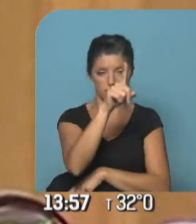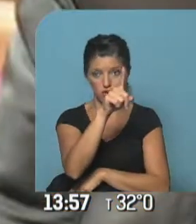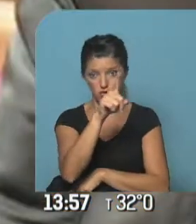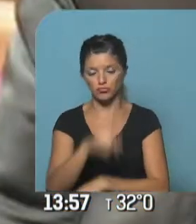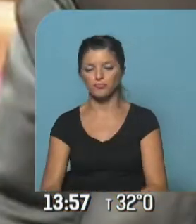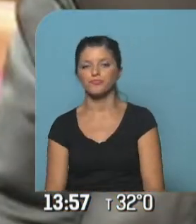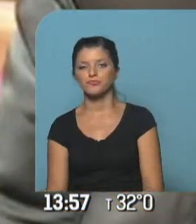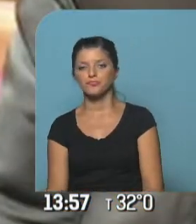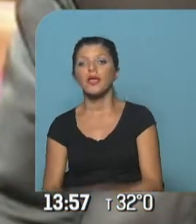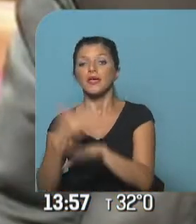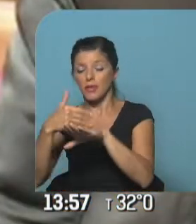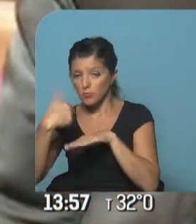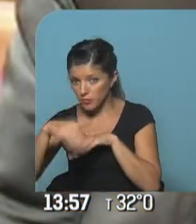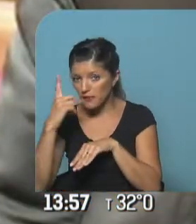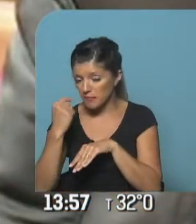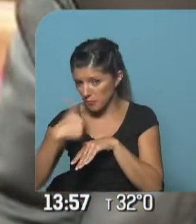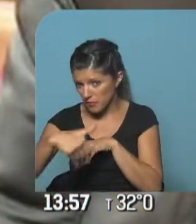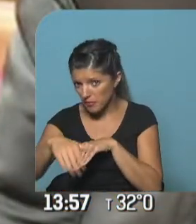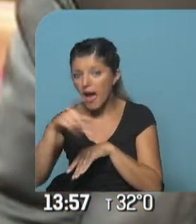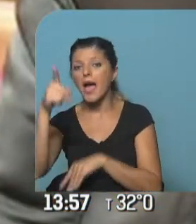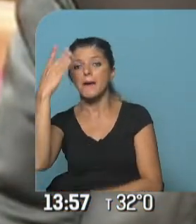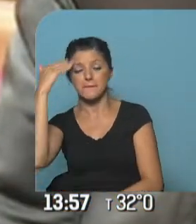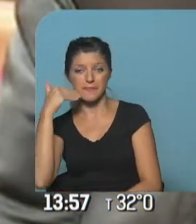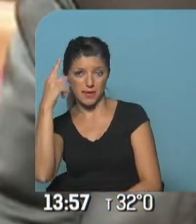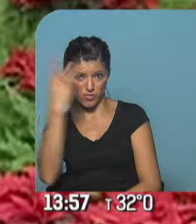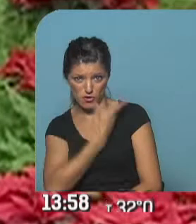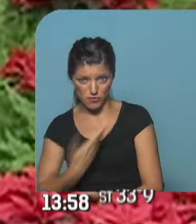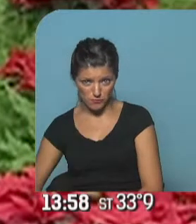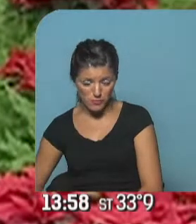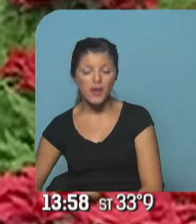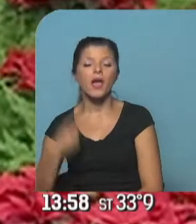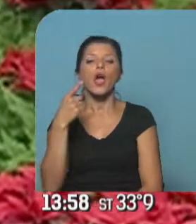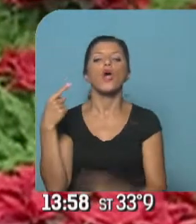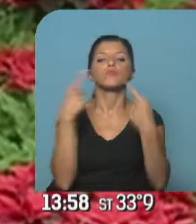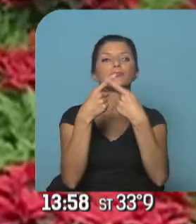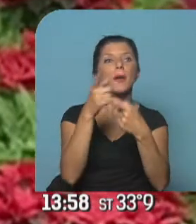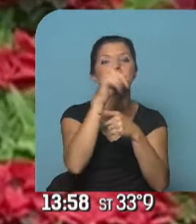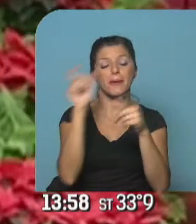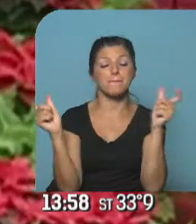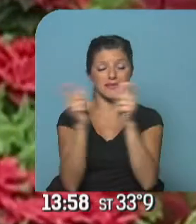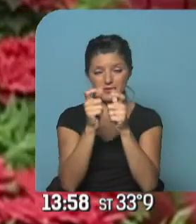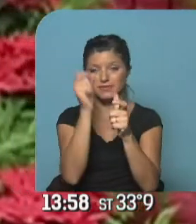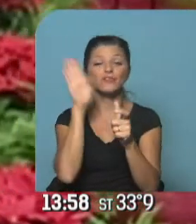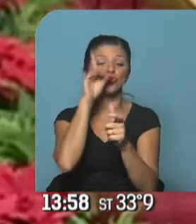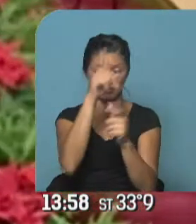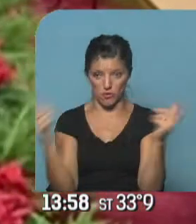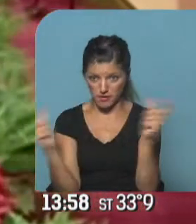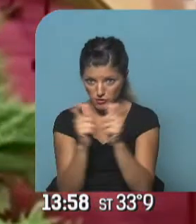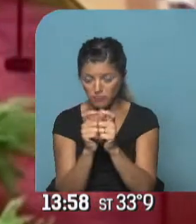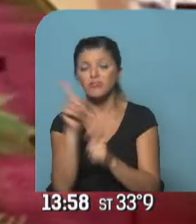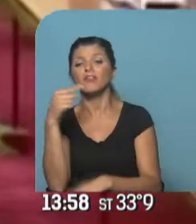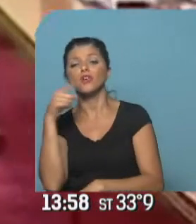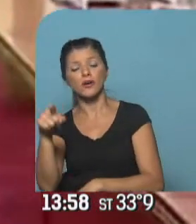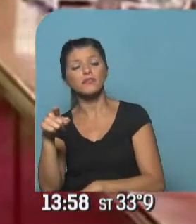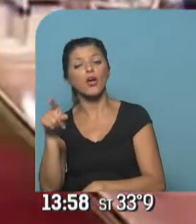que mantendrá Kim con el presidente Donald Trump. Kim aseguró que está comprometido con la desnuclearización y sostuvo además